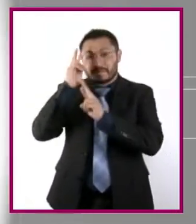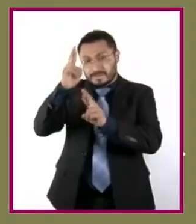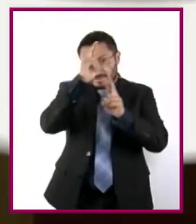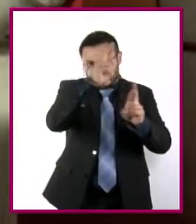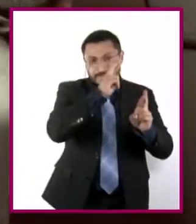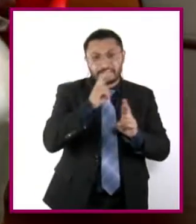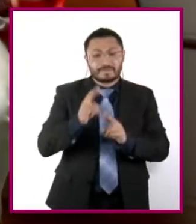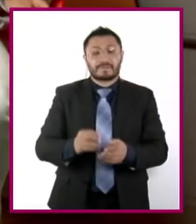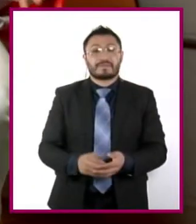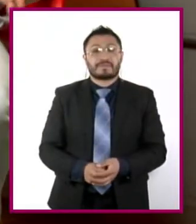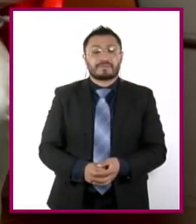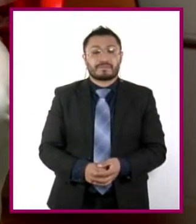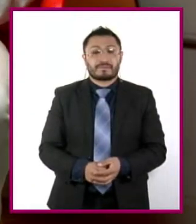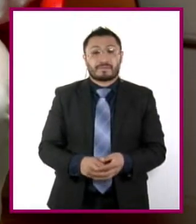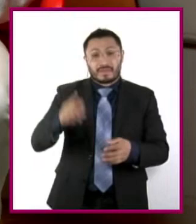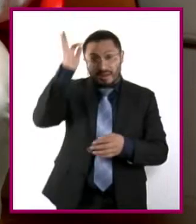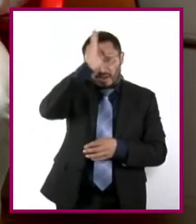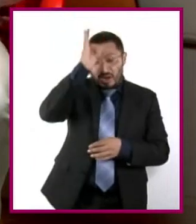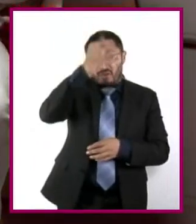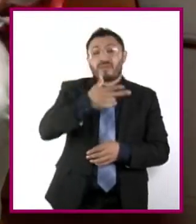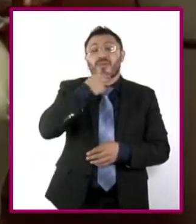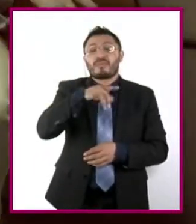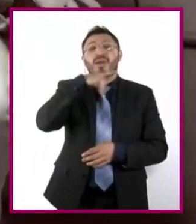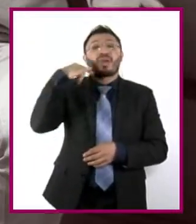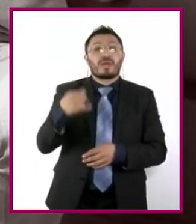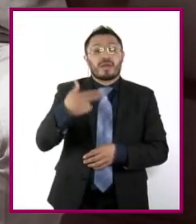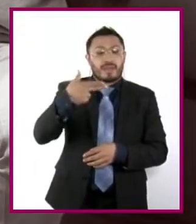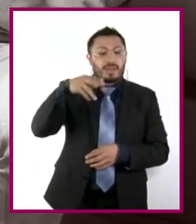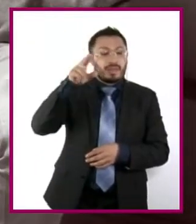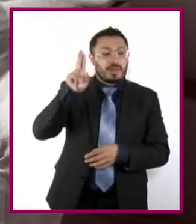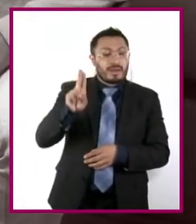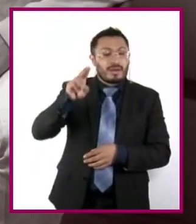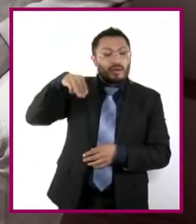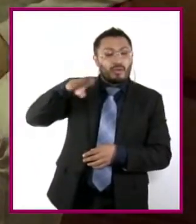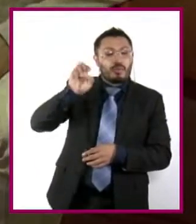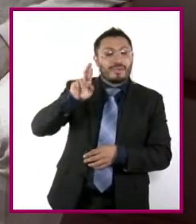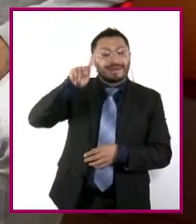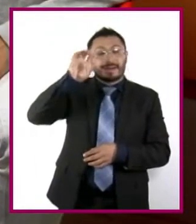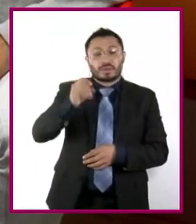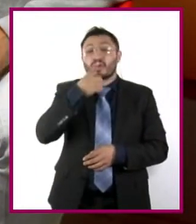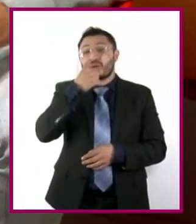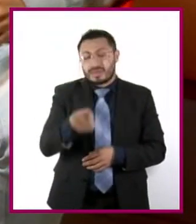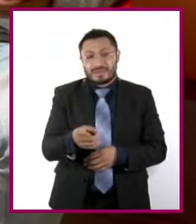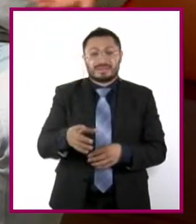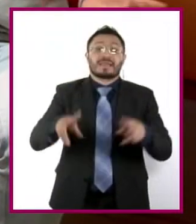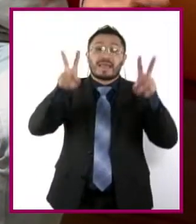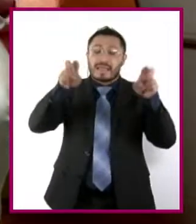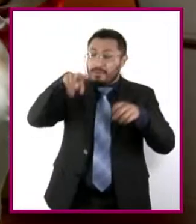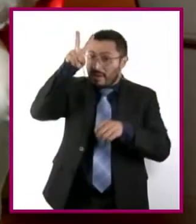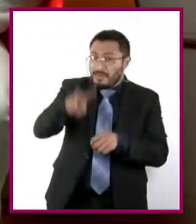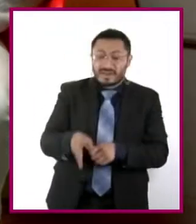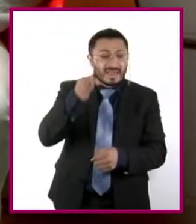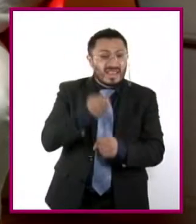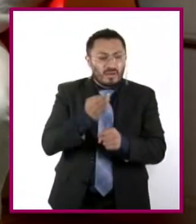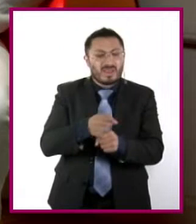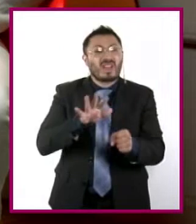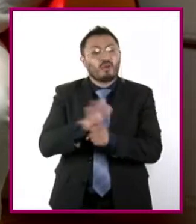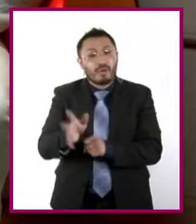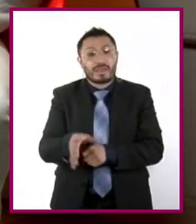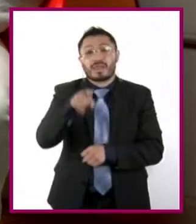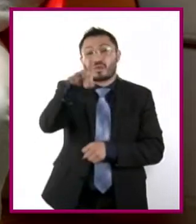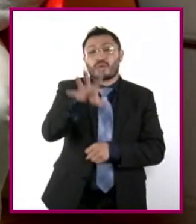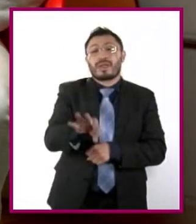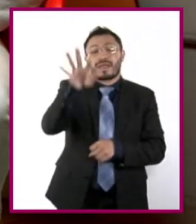respeto. El filósofo y escritor chileno Humberto Maturana ha planteado que nuestro verdadero tema como humanidad ahora es escoger qué